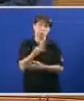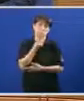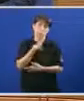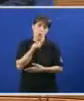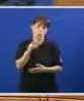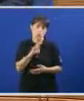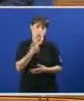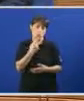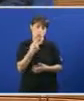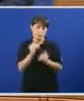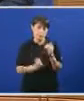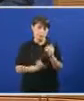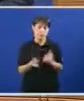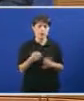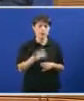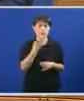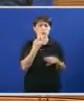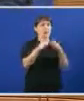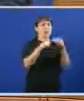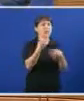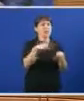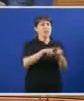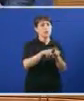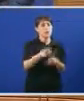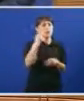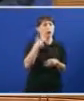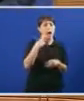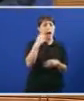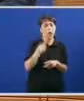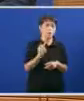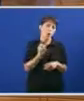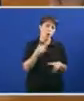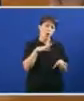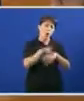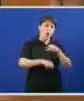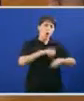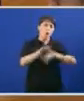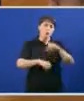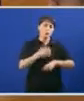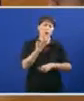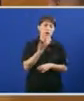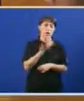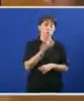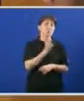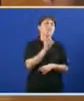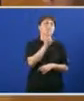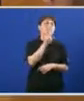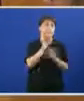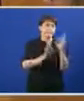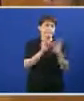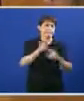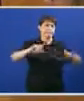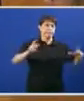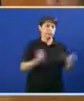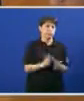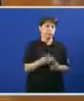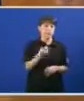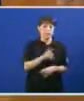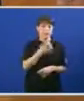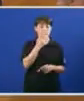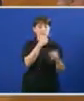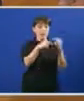familias que tuveron que reducir os seus hábitos de compra disminuíron un 13,6%. E que o número de familias